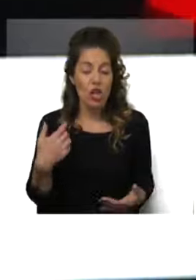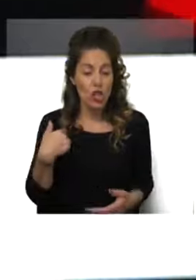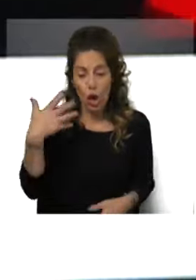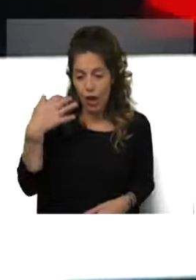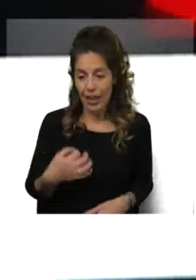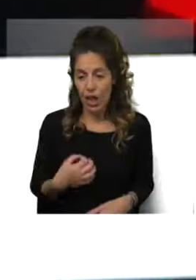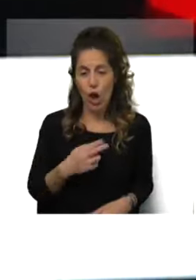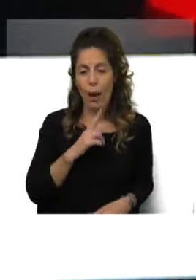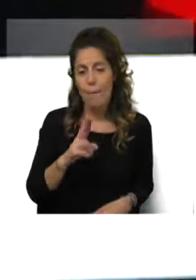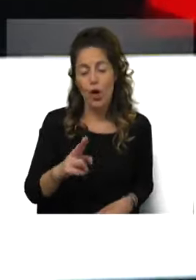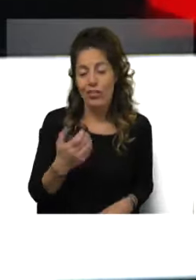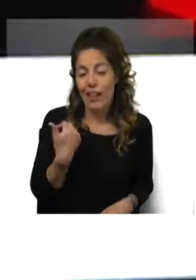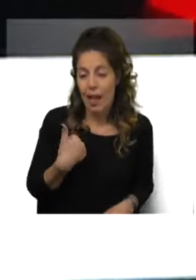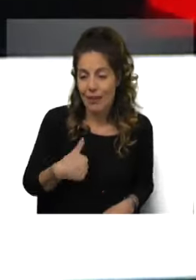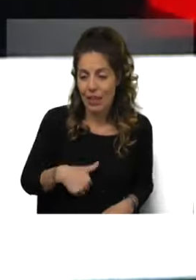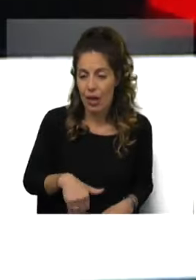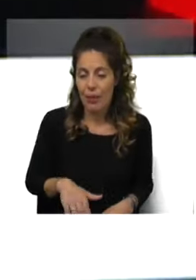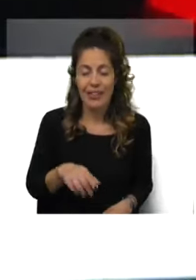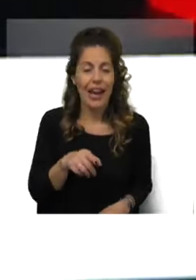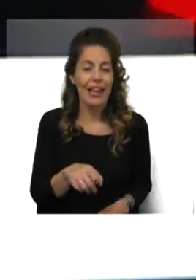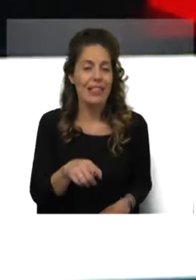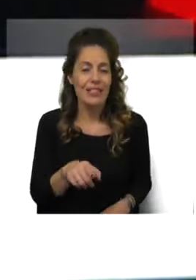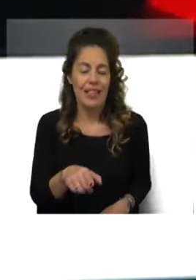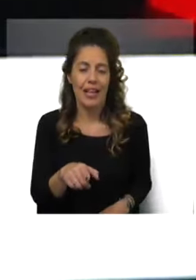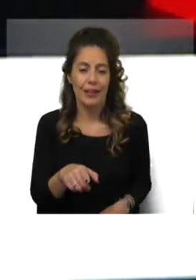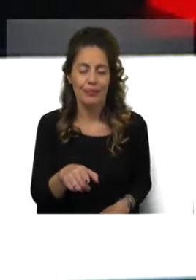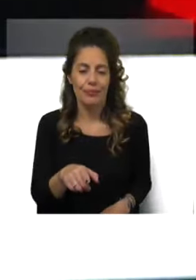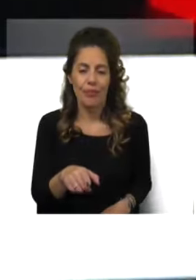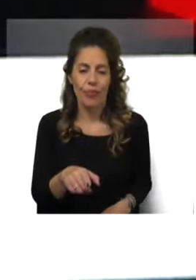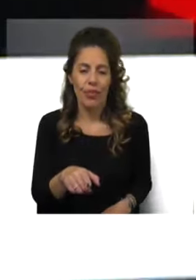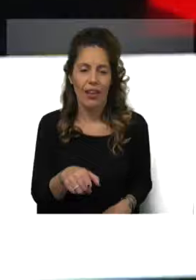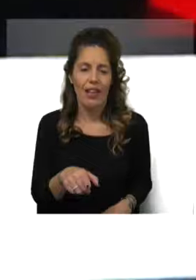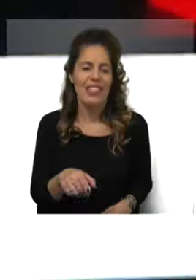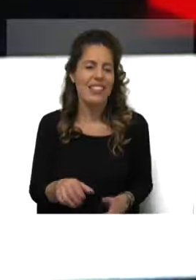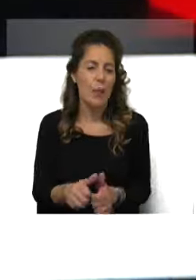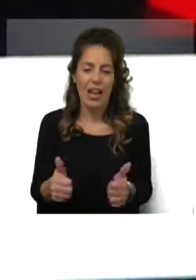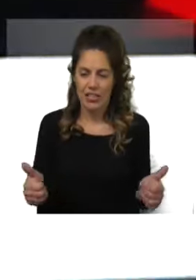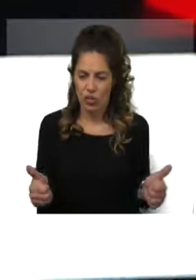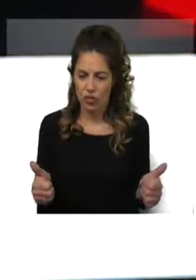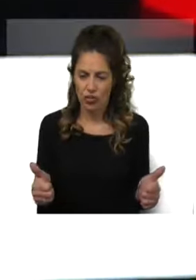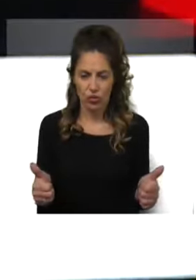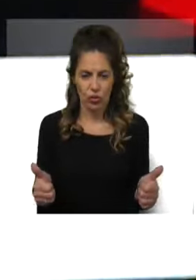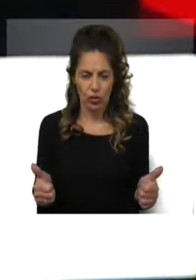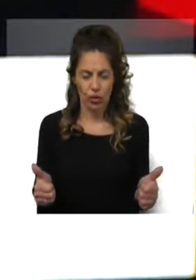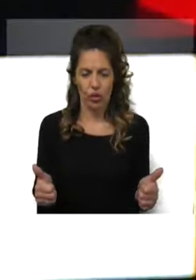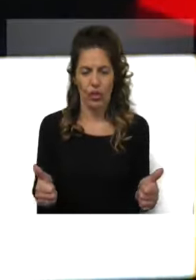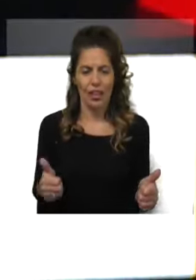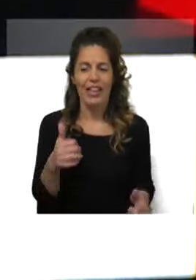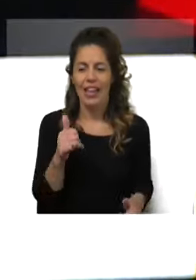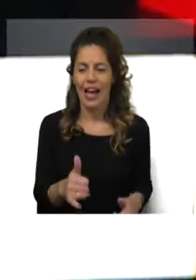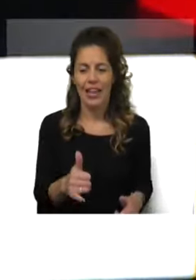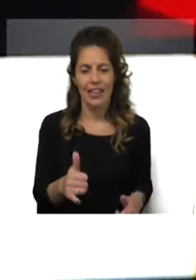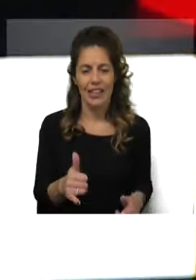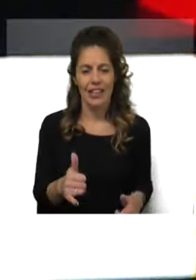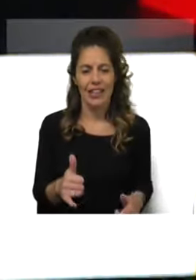poco Lamentablemente a ese a ese divorcio este que que hay